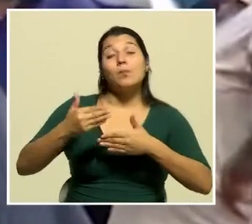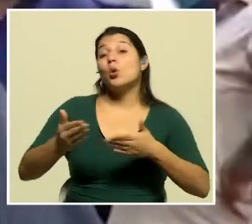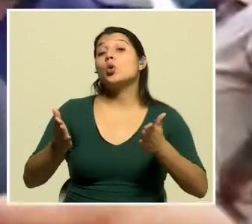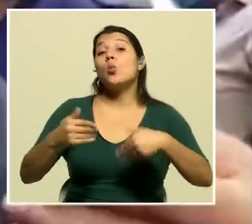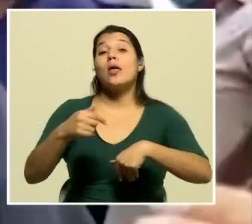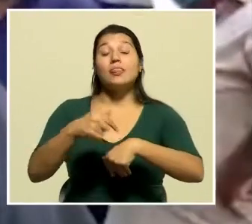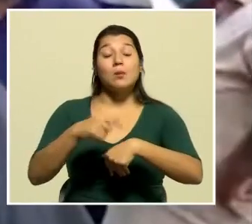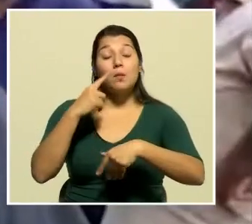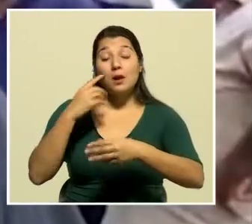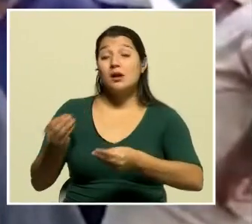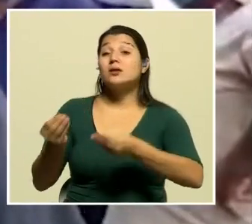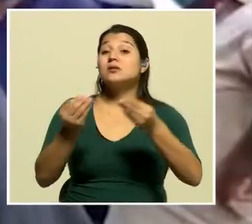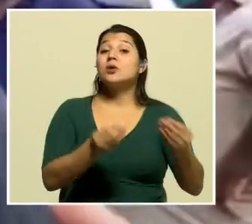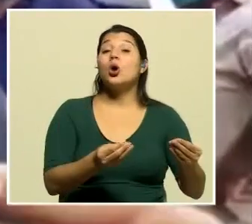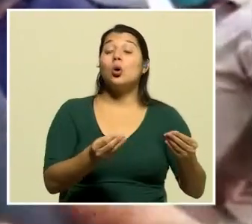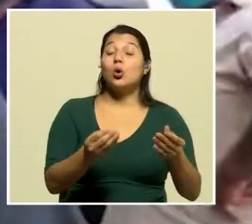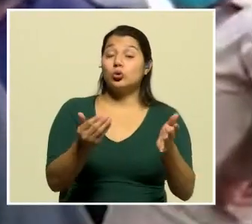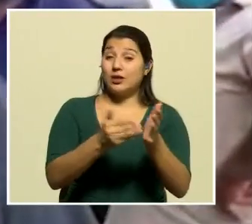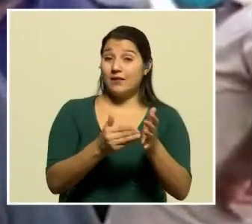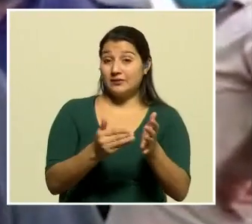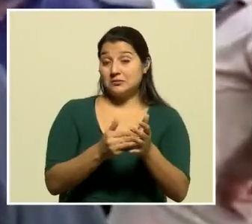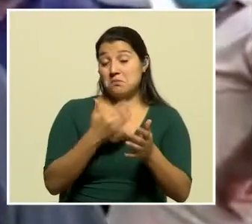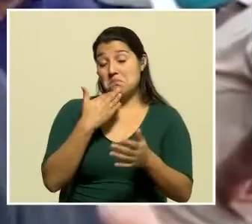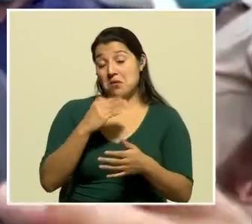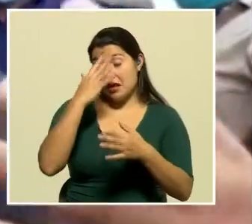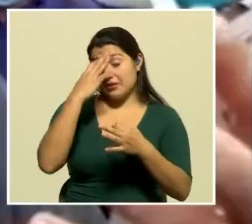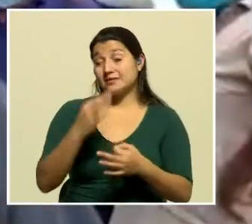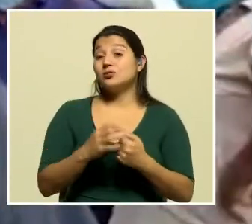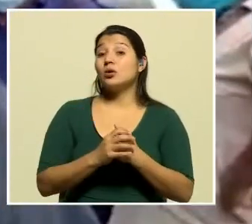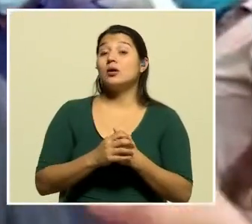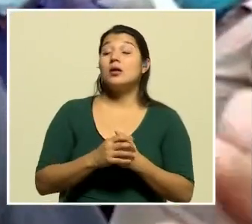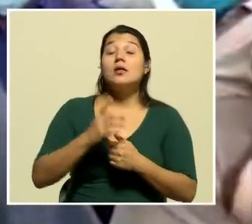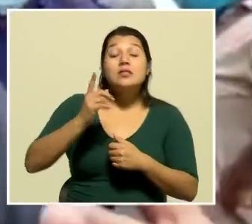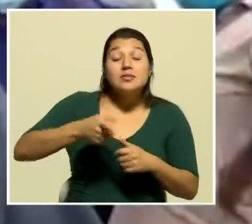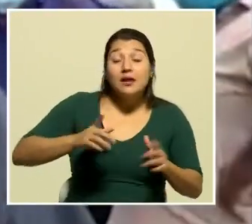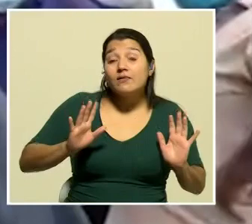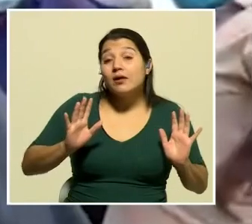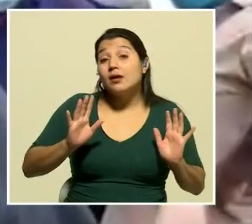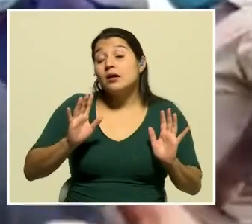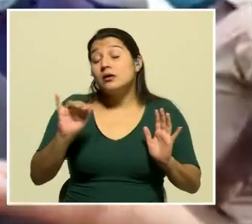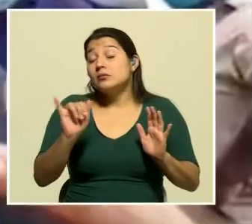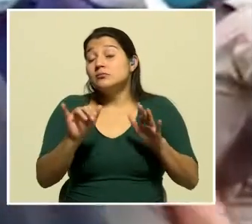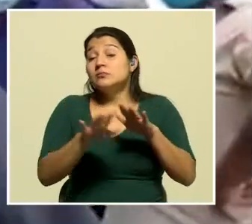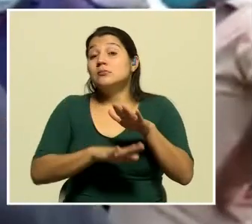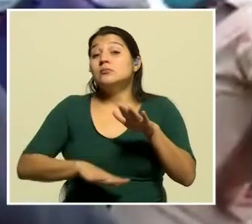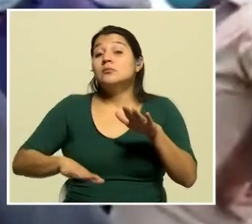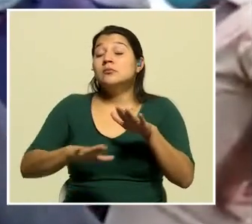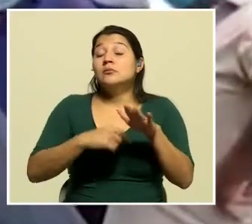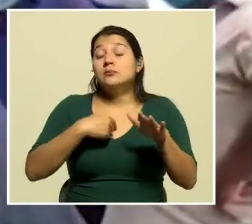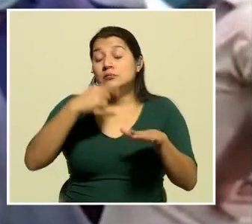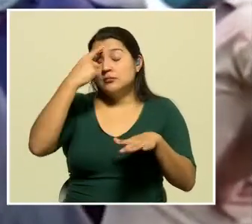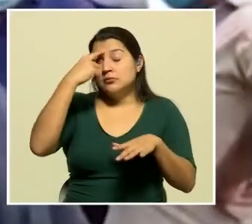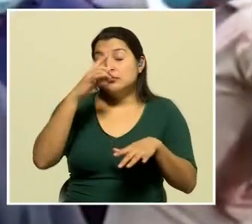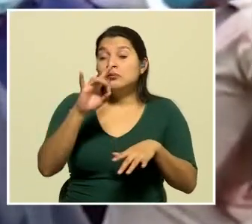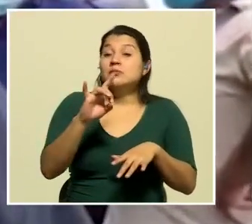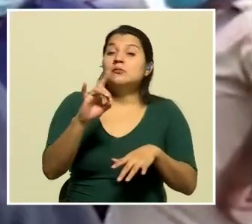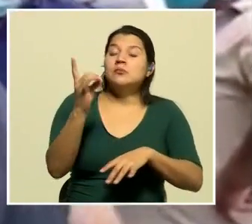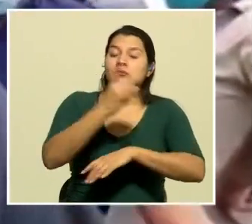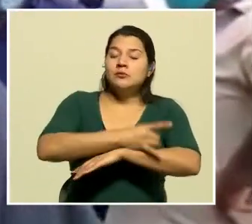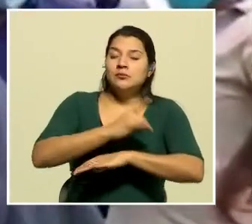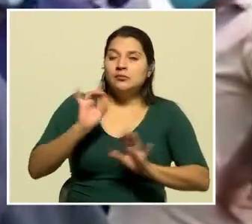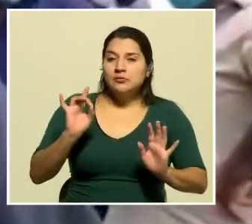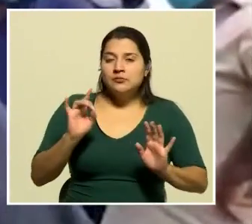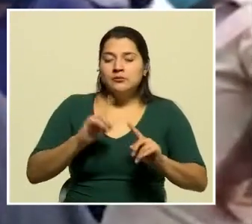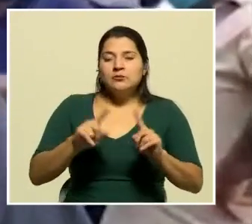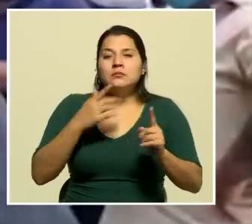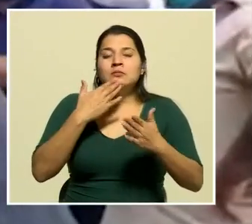Entonces están poniendo una medida mal. Tienen que poner por lo mínimo, yo decía 8 días mínimo.